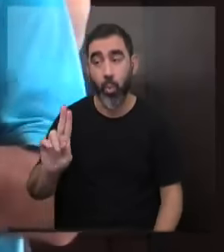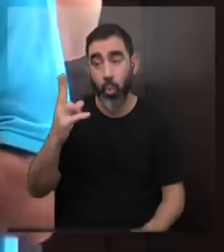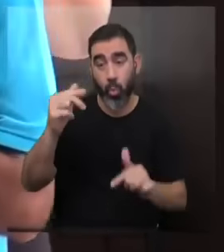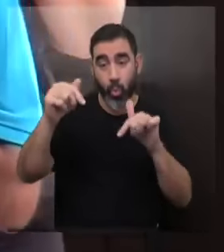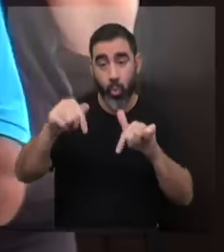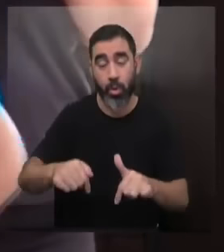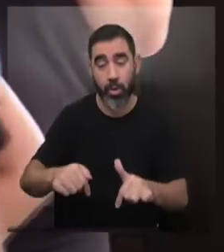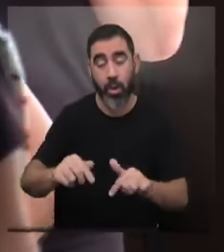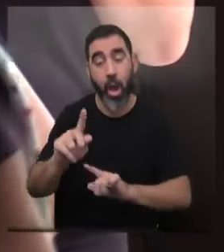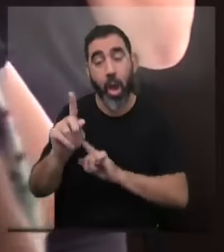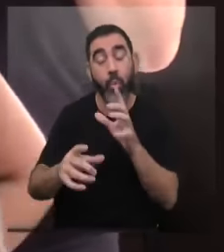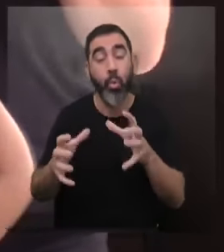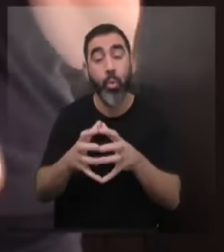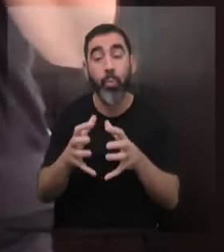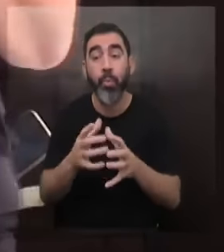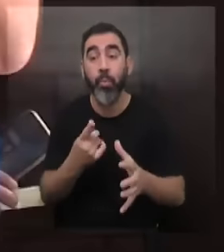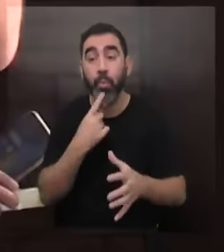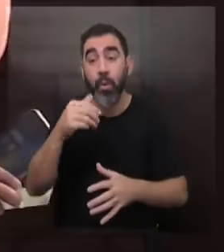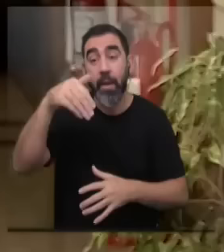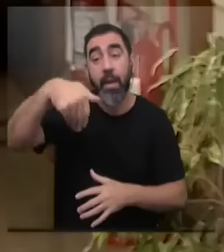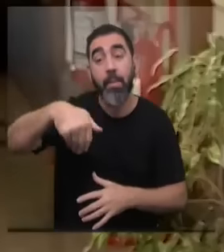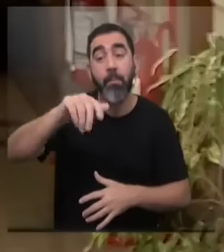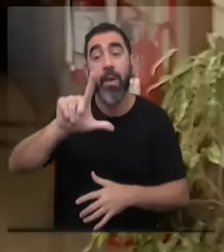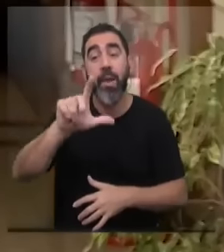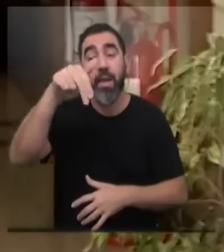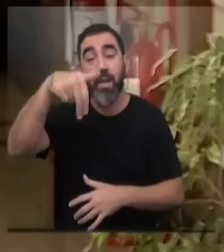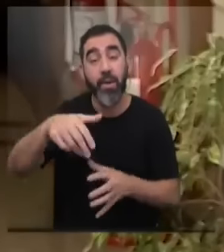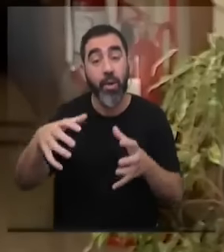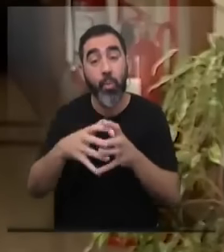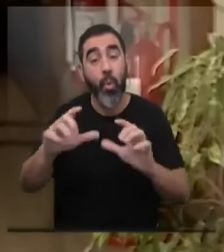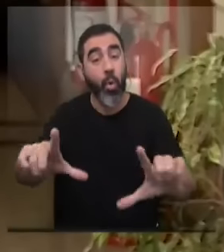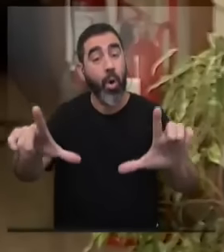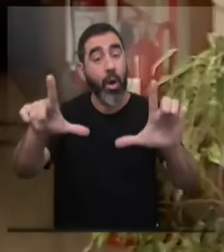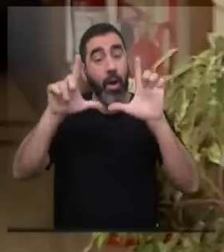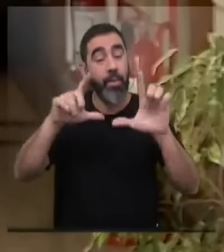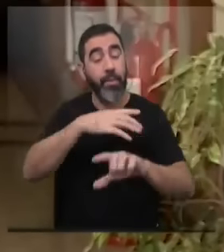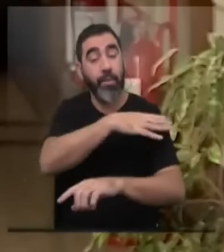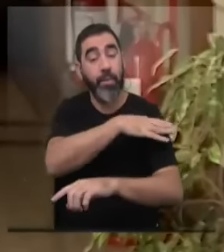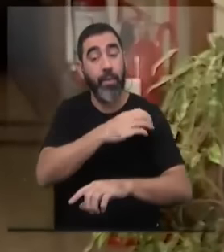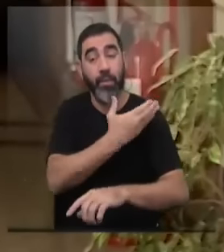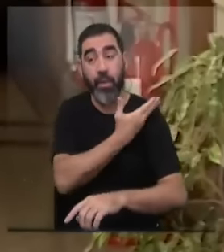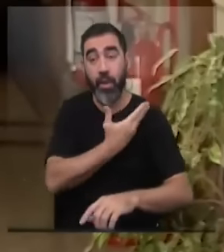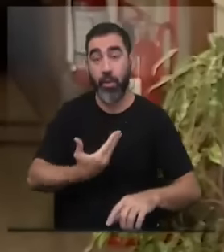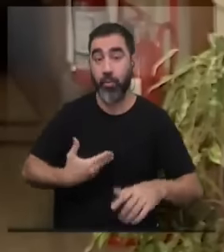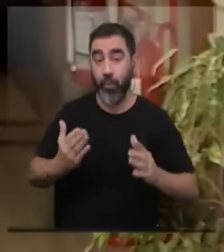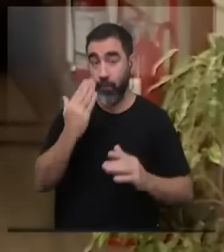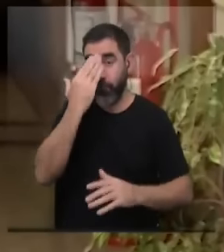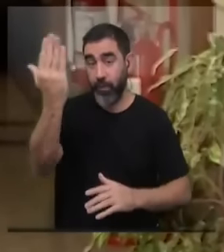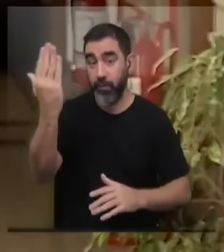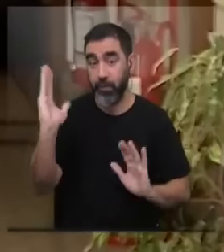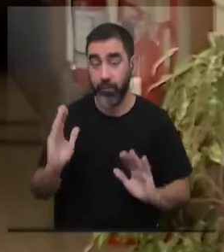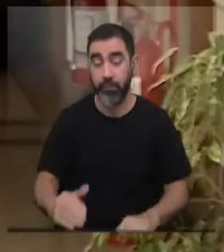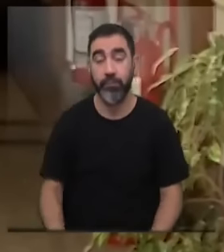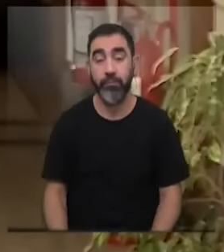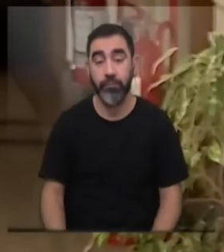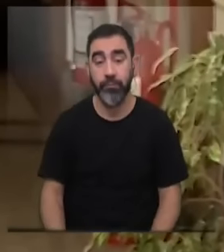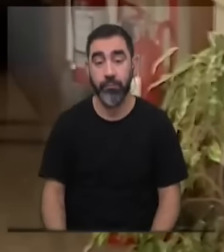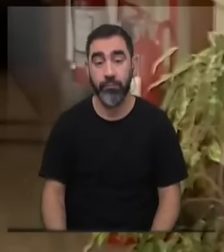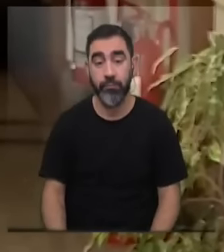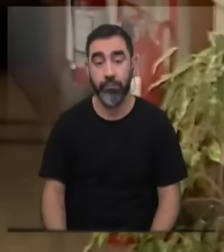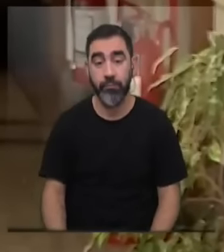ha habido sectores políticos el ML el sector político del candidato a la presencia del frente amplio de orsi del frente